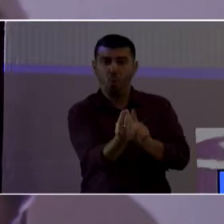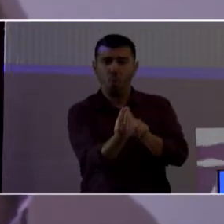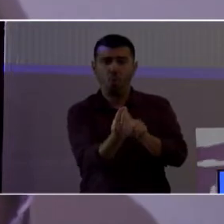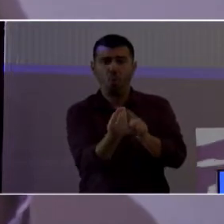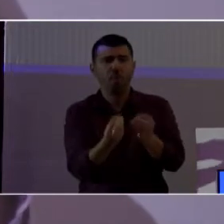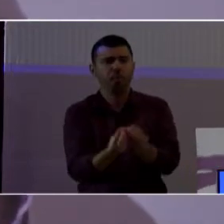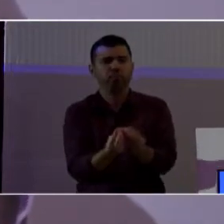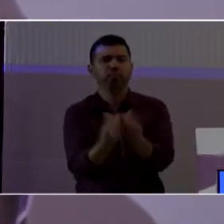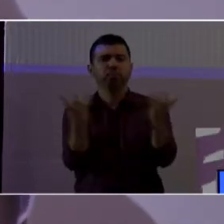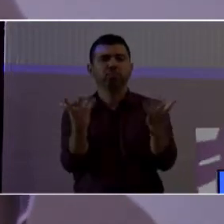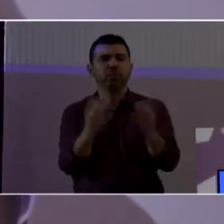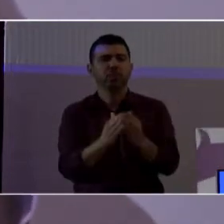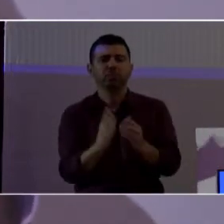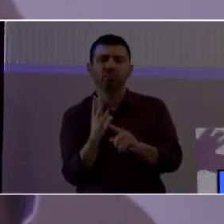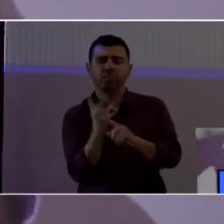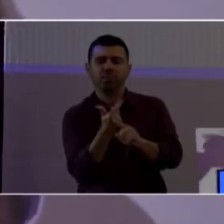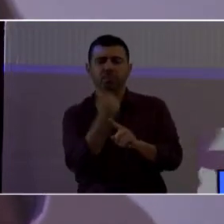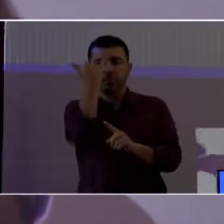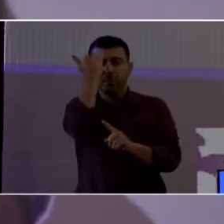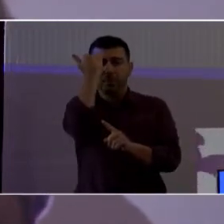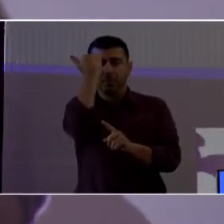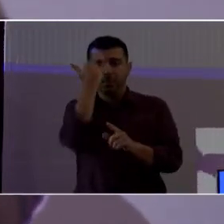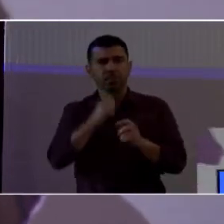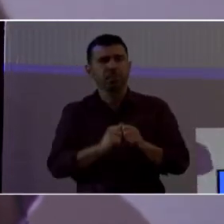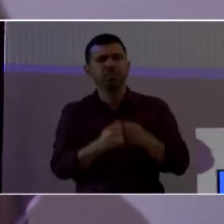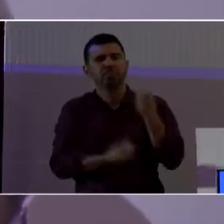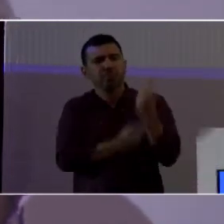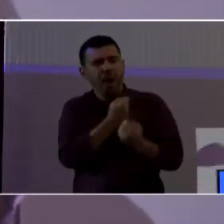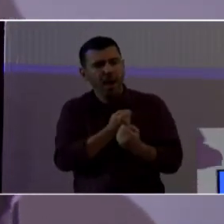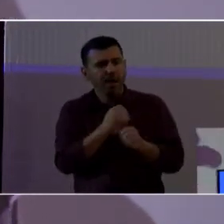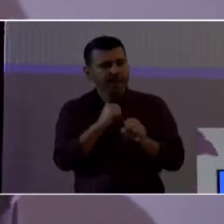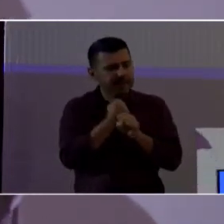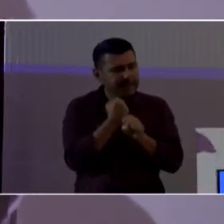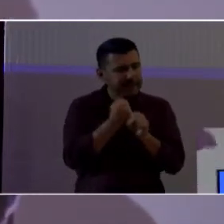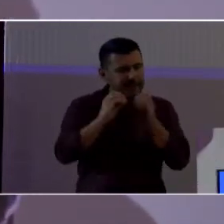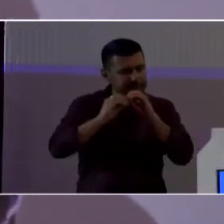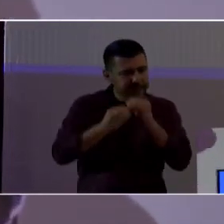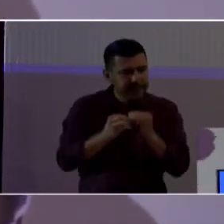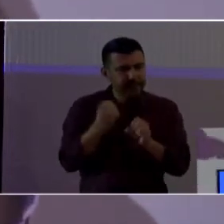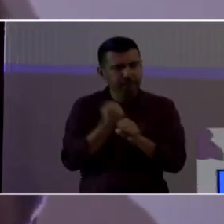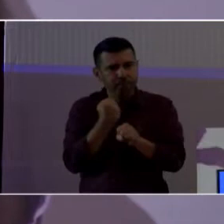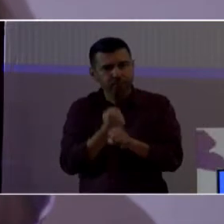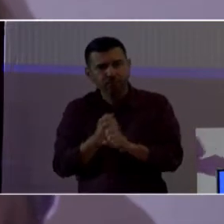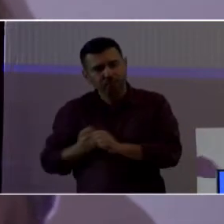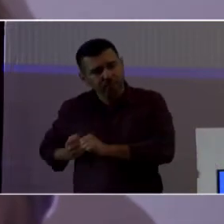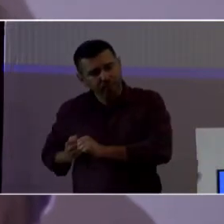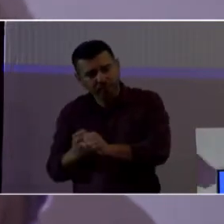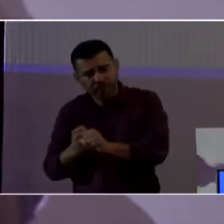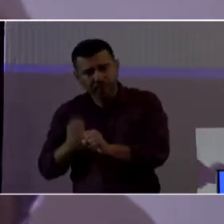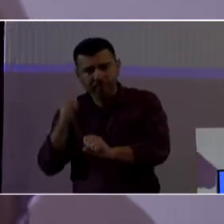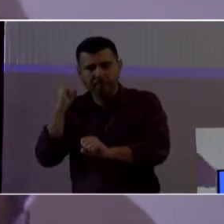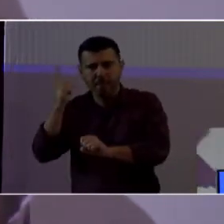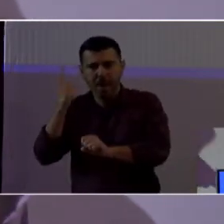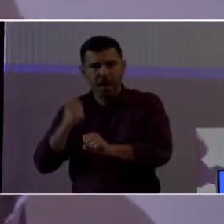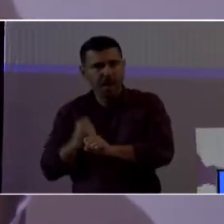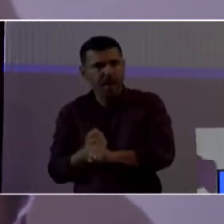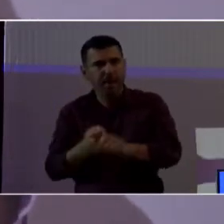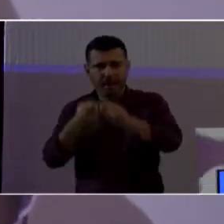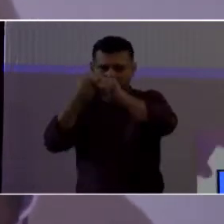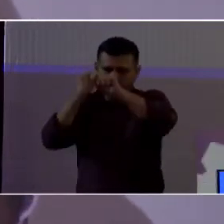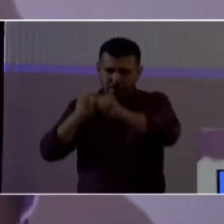de artesanías autóctonas de nuestra región. Tenemos personas que trabajan con madera, con el fique, con la